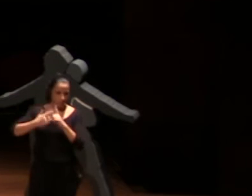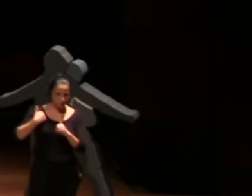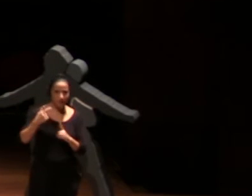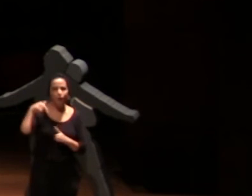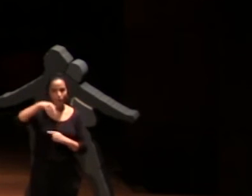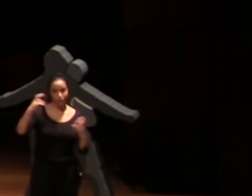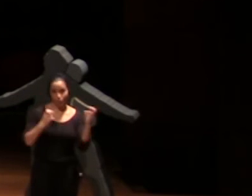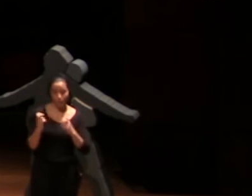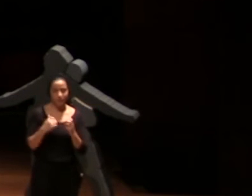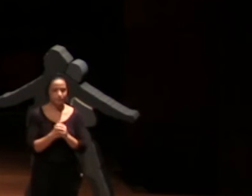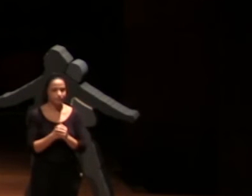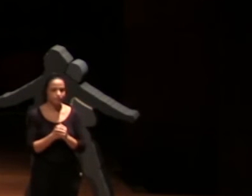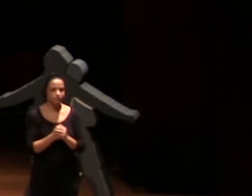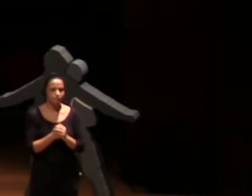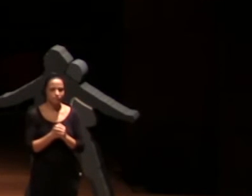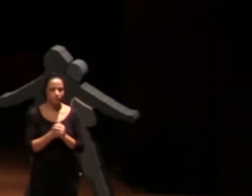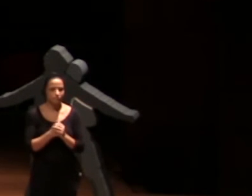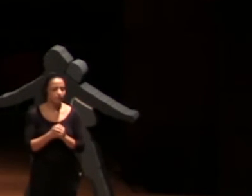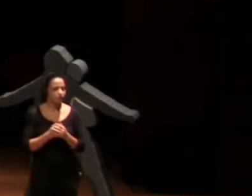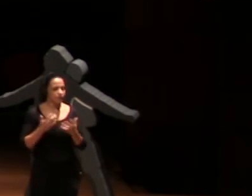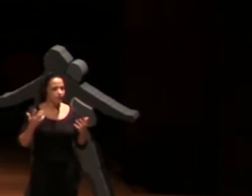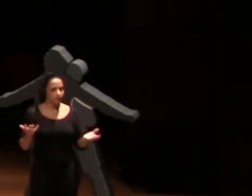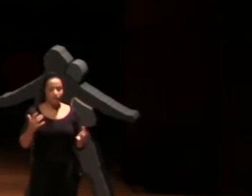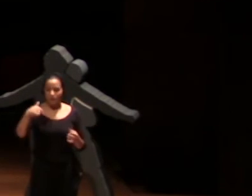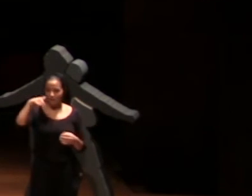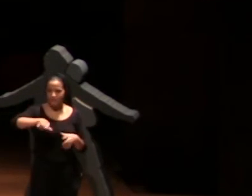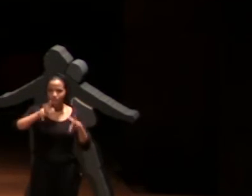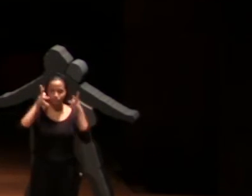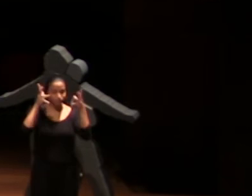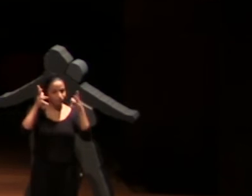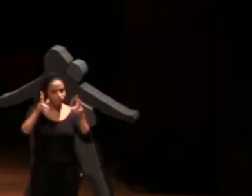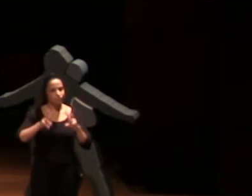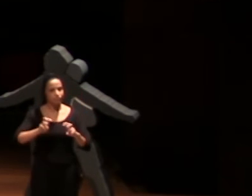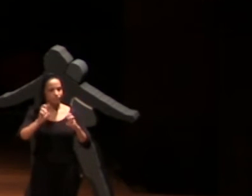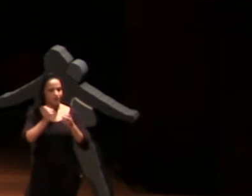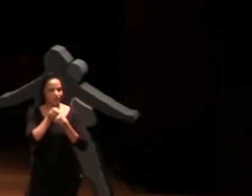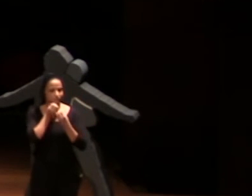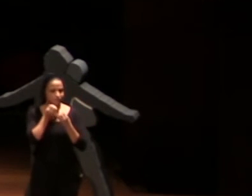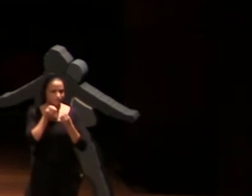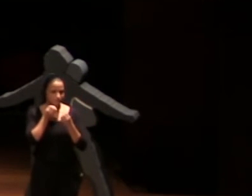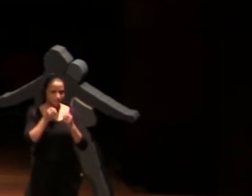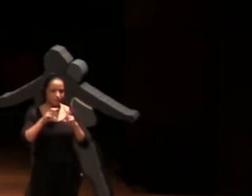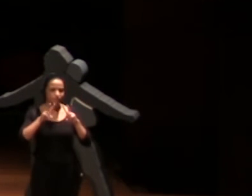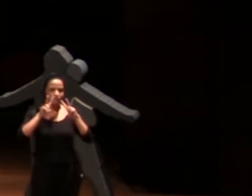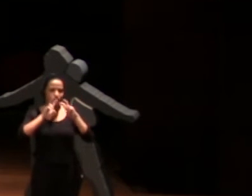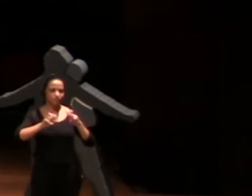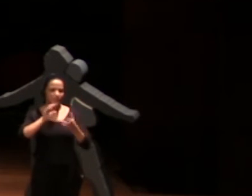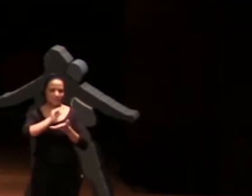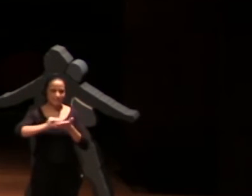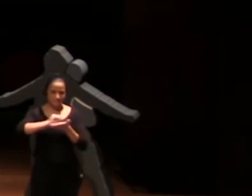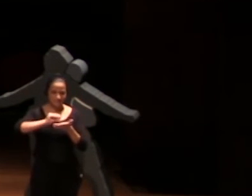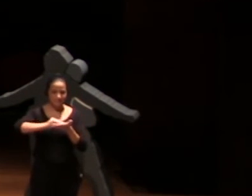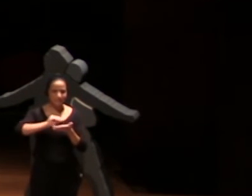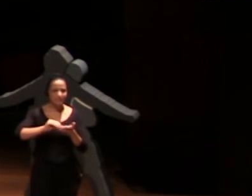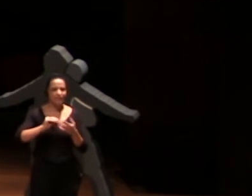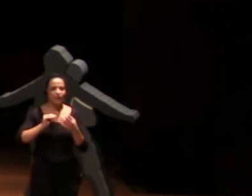¿Dónde podemos localizar otros post generales y específicos? Pues aquí recomendaba algunas bases de datos que se están dedicando a alguna forma a tener